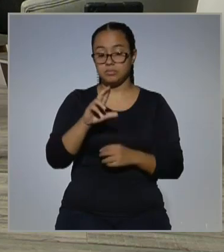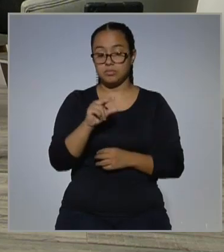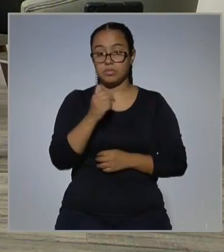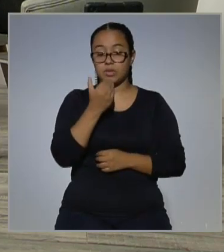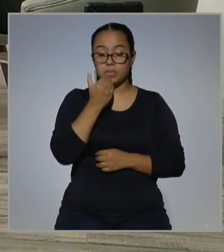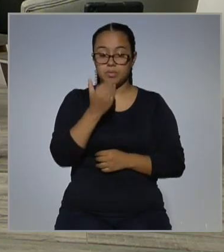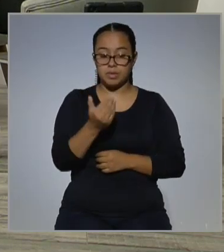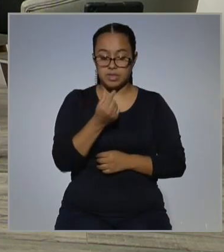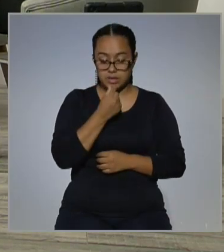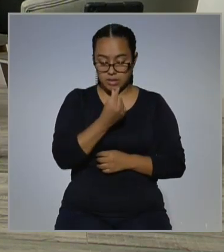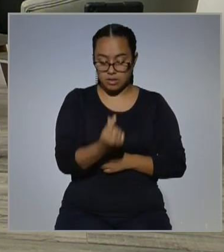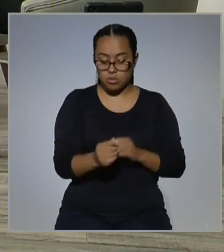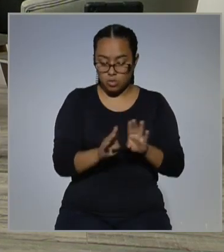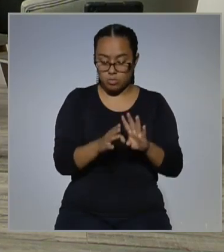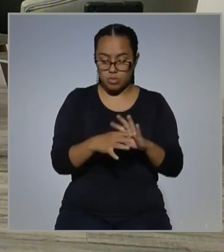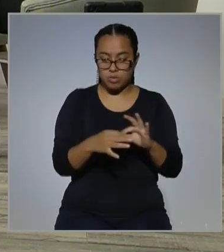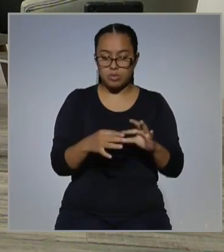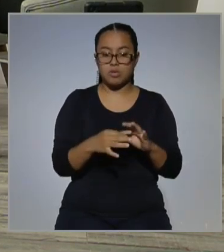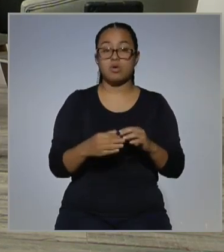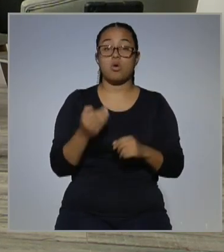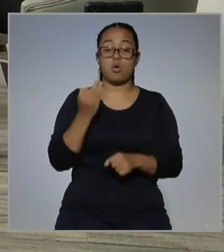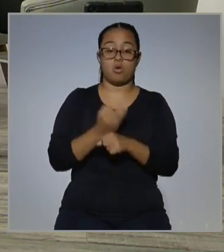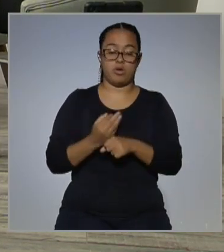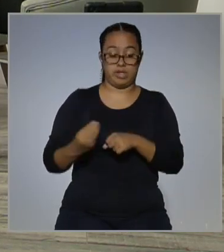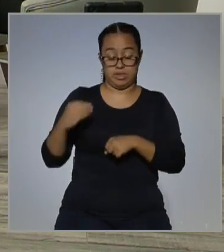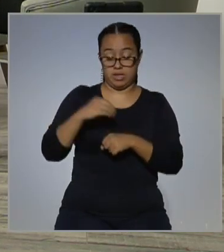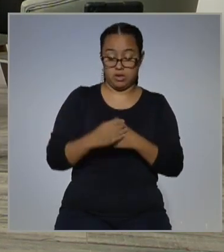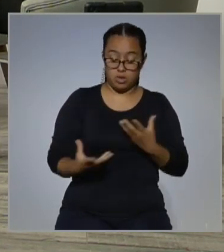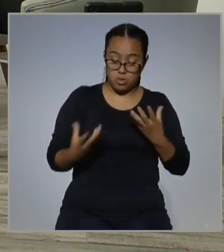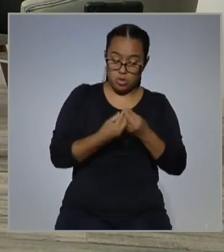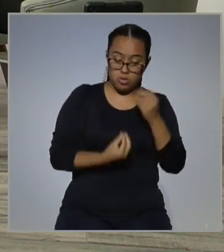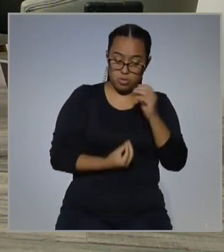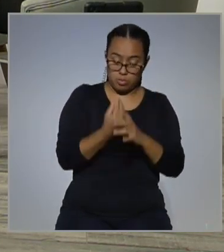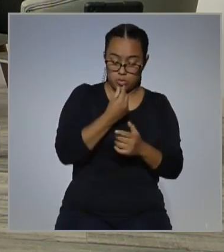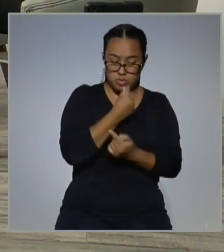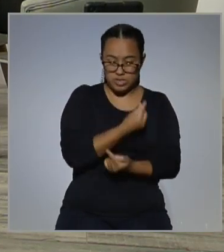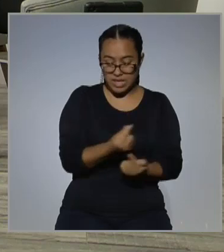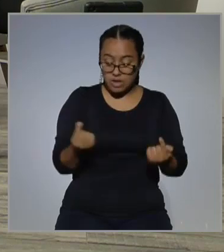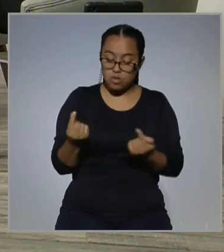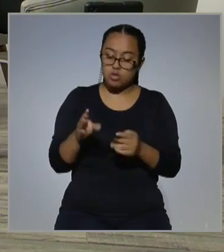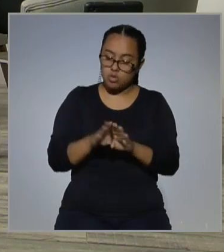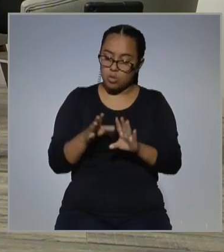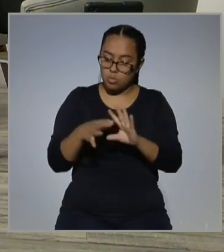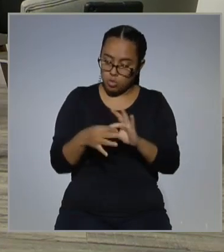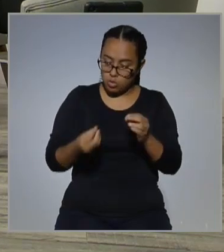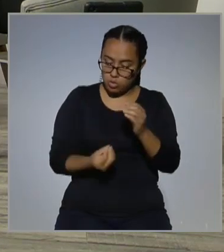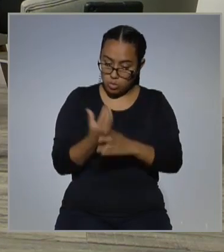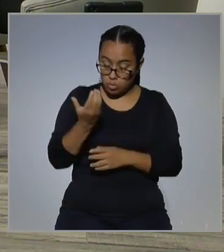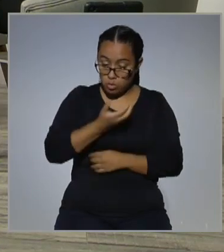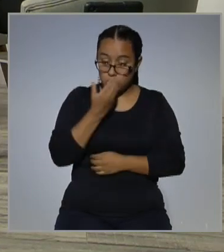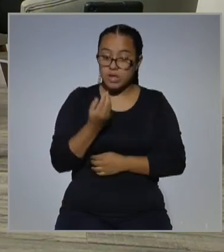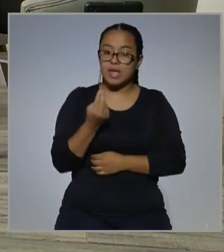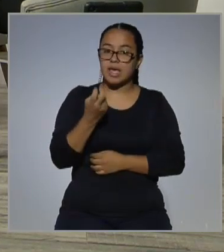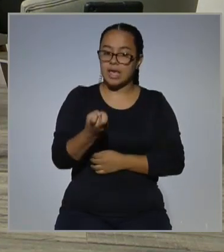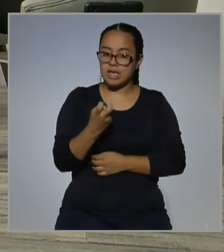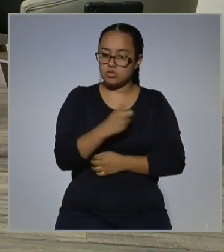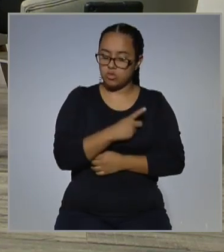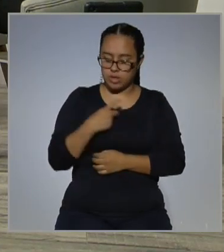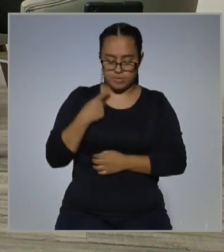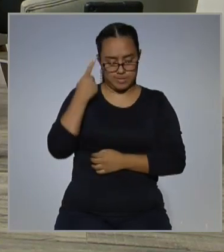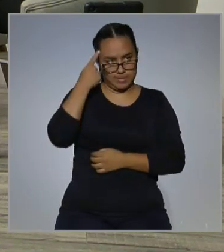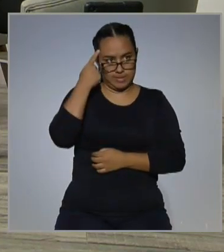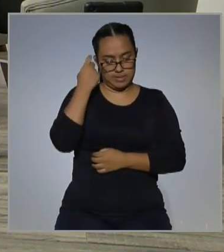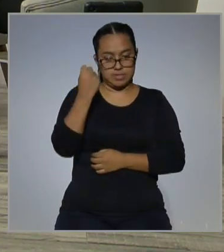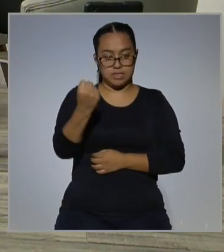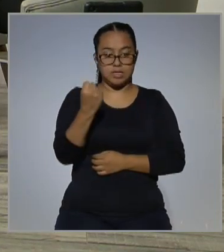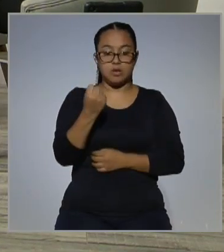decir eso a los niños. Creo que la incorporación de las infancias en general a este tipo de tradiciones va a ser lo que lo reafirme. Por un